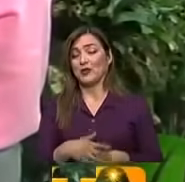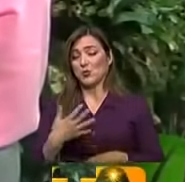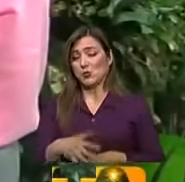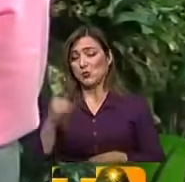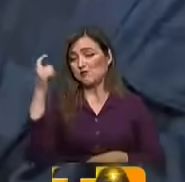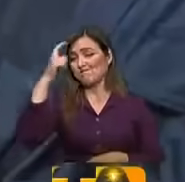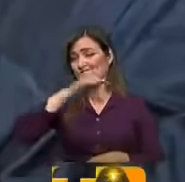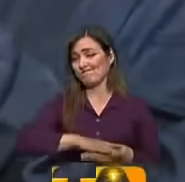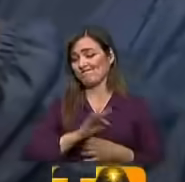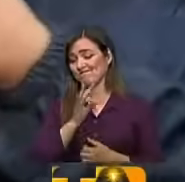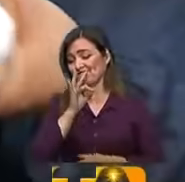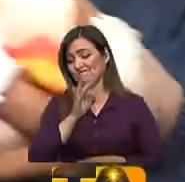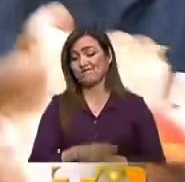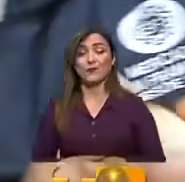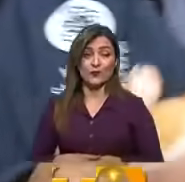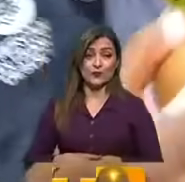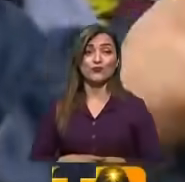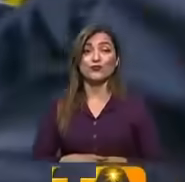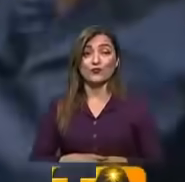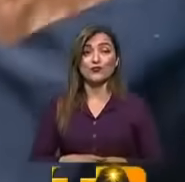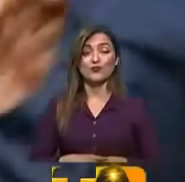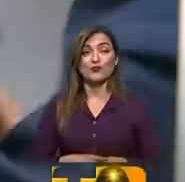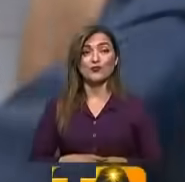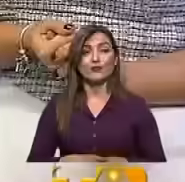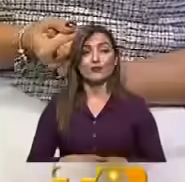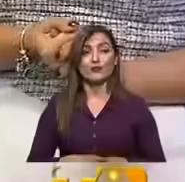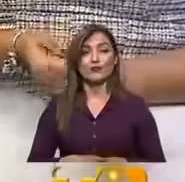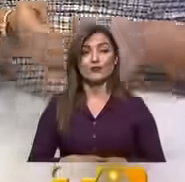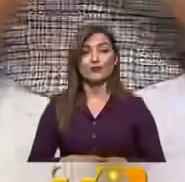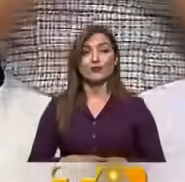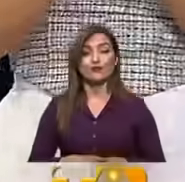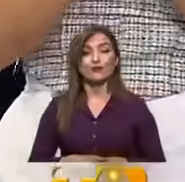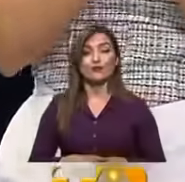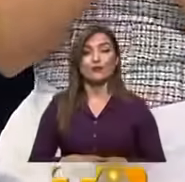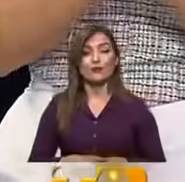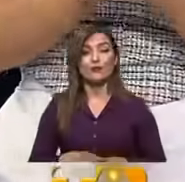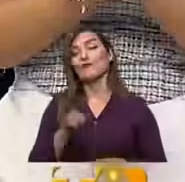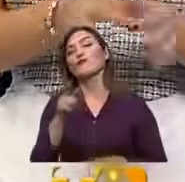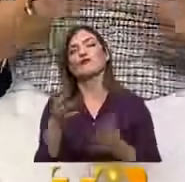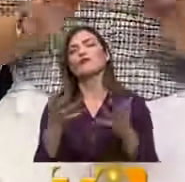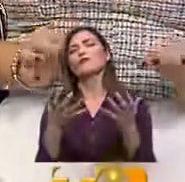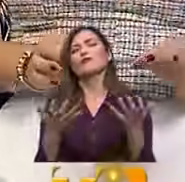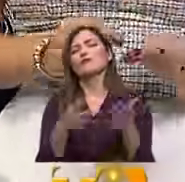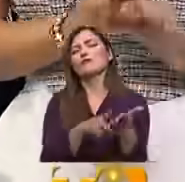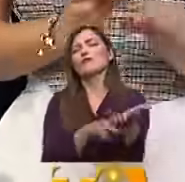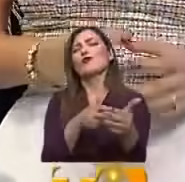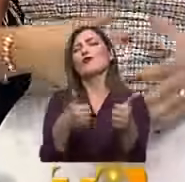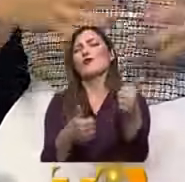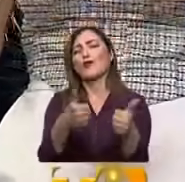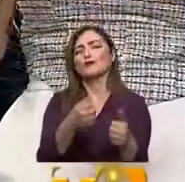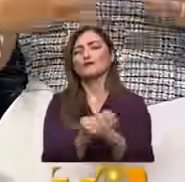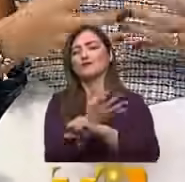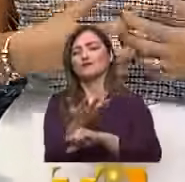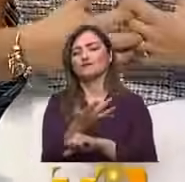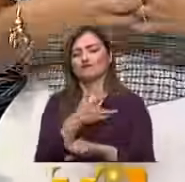sido complicado por la pandemia. Alberto Luna, 24 horas. A ver, ¿y usted qué cábalas tiene? Yo le recomiendo que haga todo con